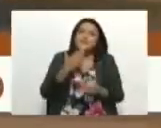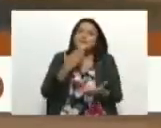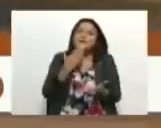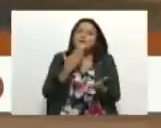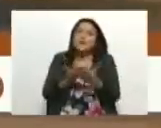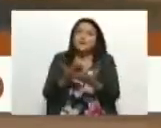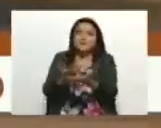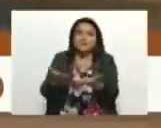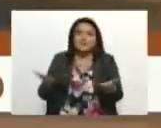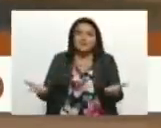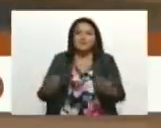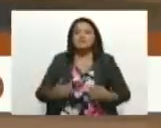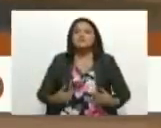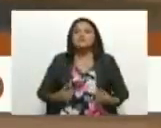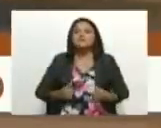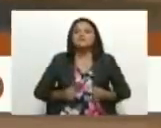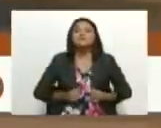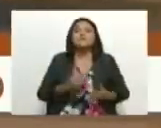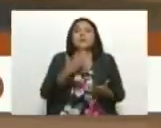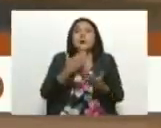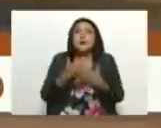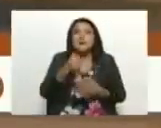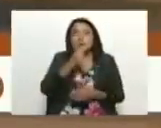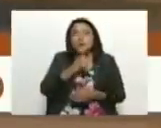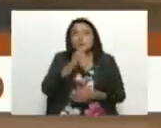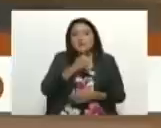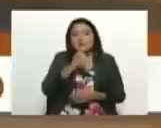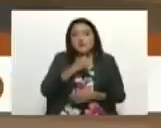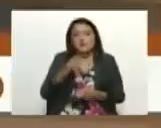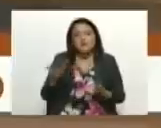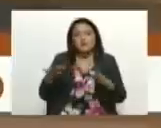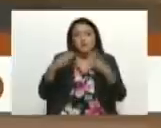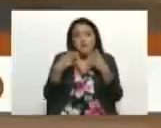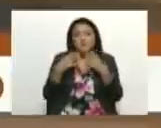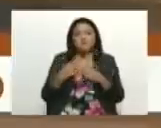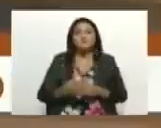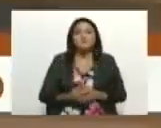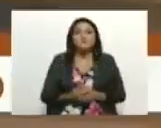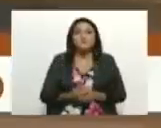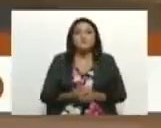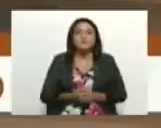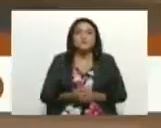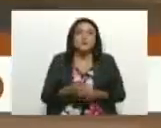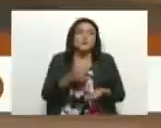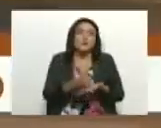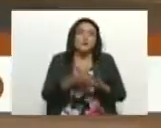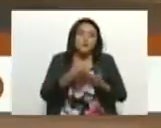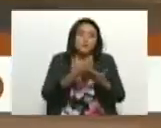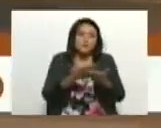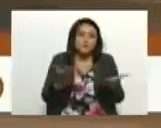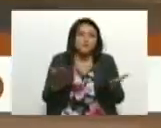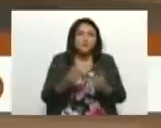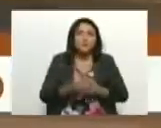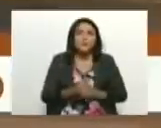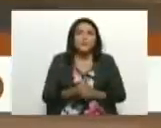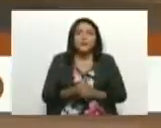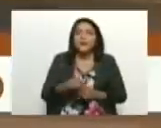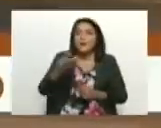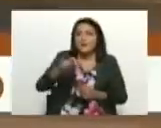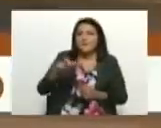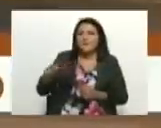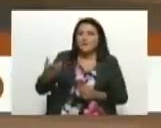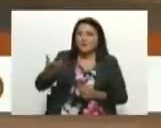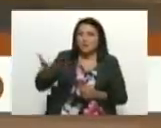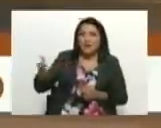Les agradezco su paciencia y su colaboración, queridos compañeros y compañeras, señores representantes, señoras representantes de los